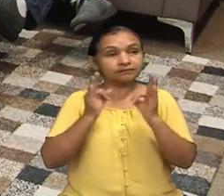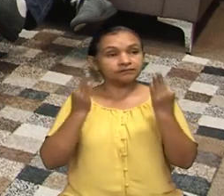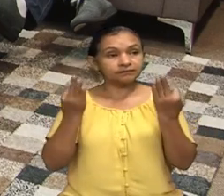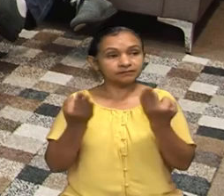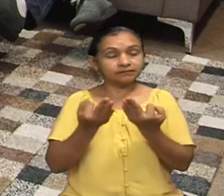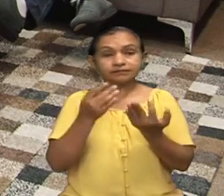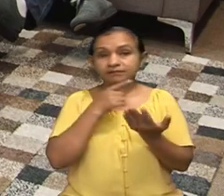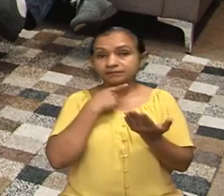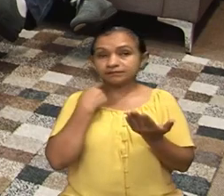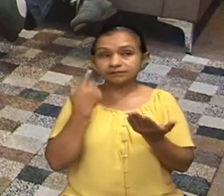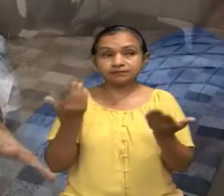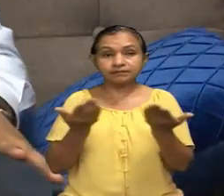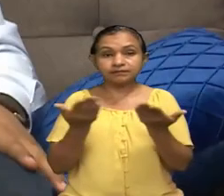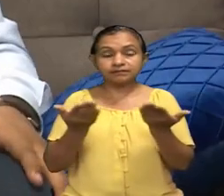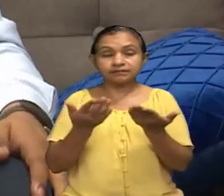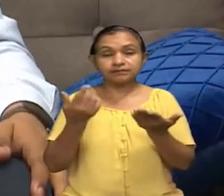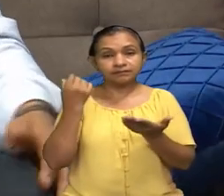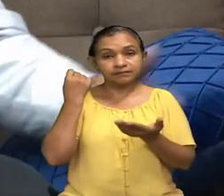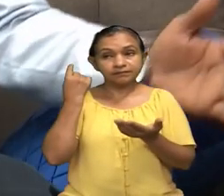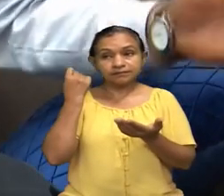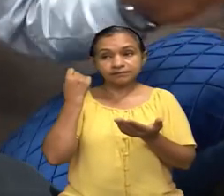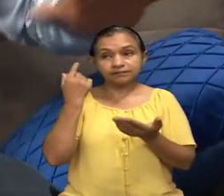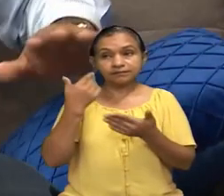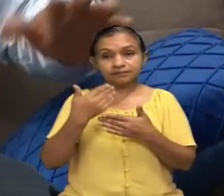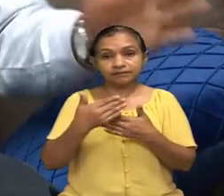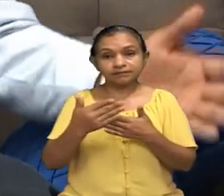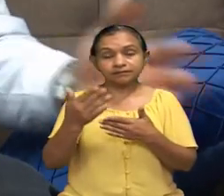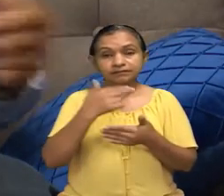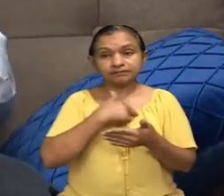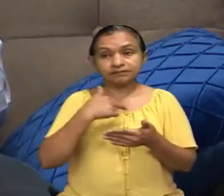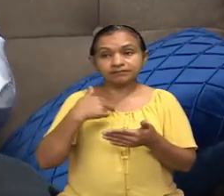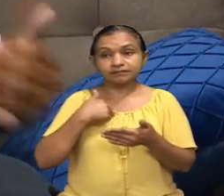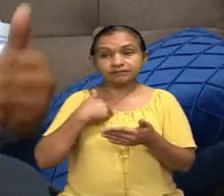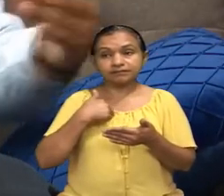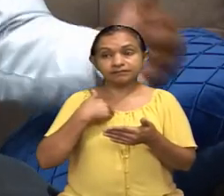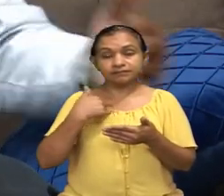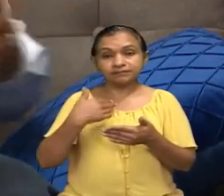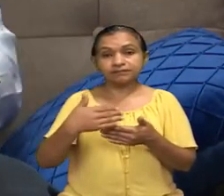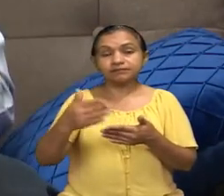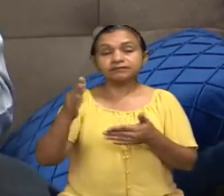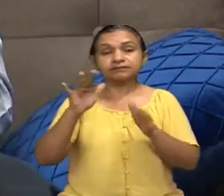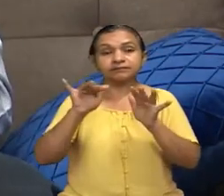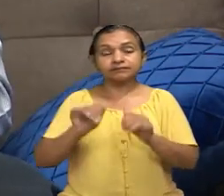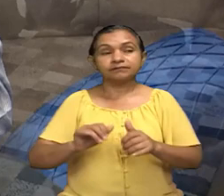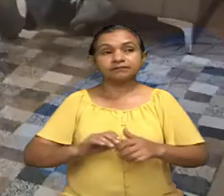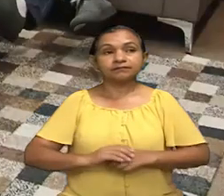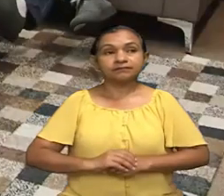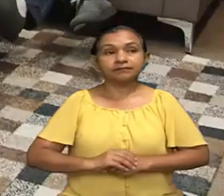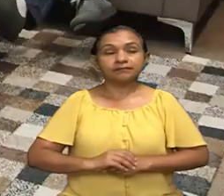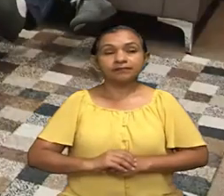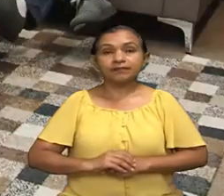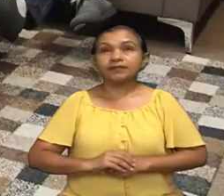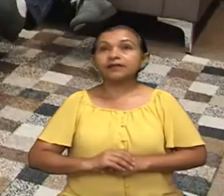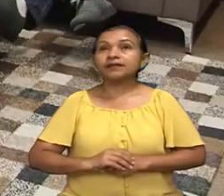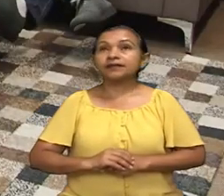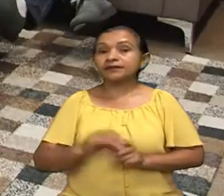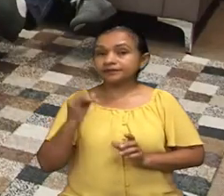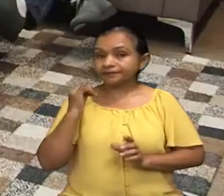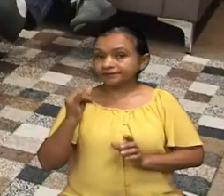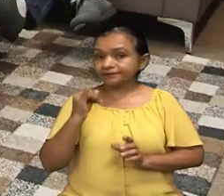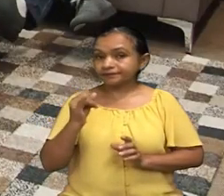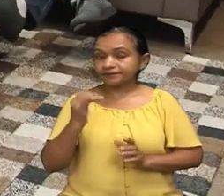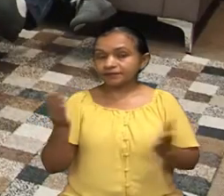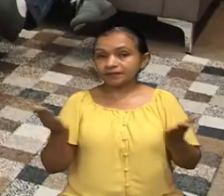¿no? Claro. ¿Cómo que vamos sí a entender esto y qué acciones estarán realizándose, además de las que ya mencioné? Claro que sí. Como